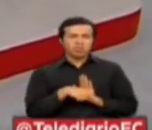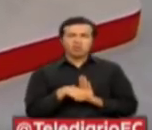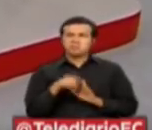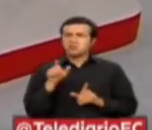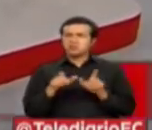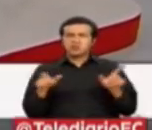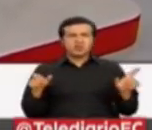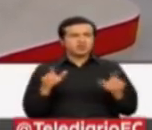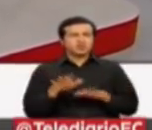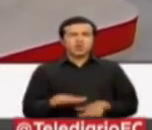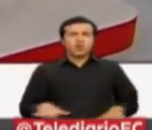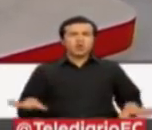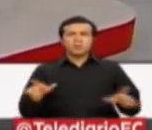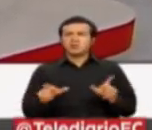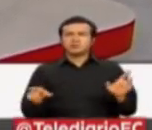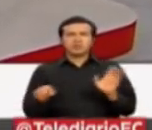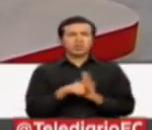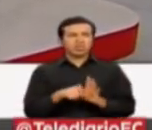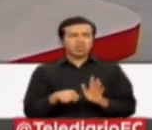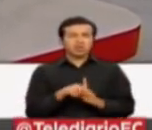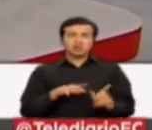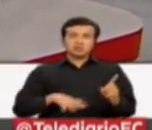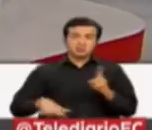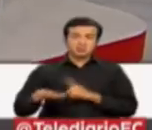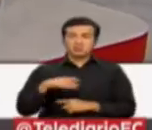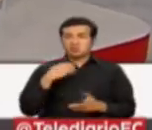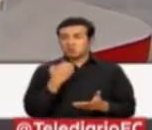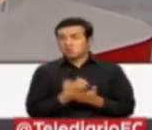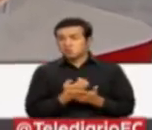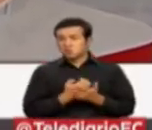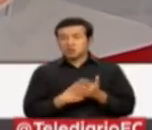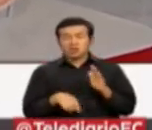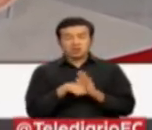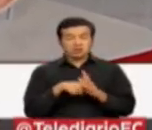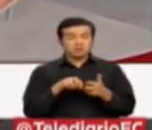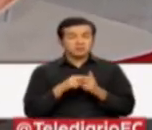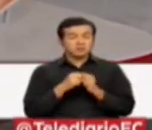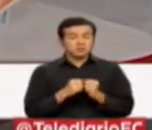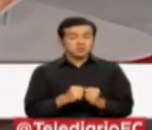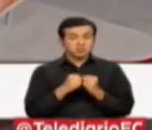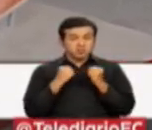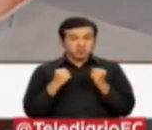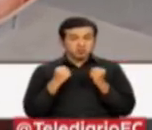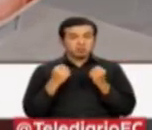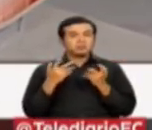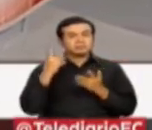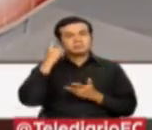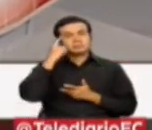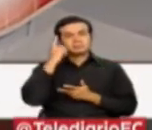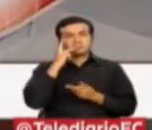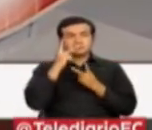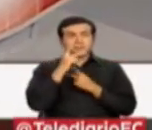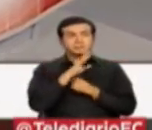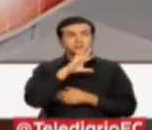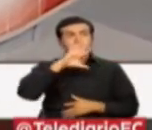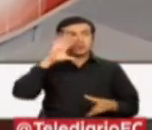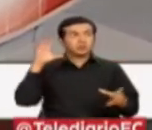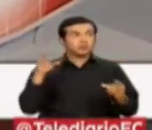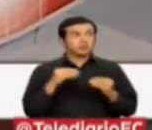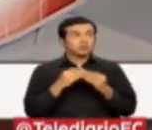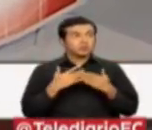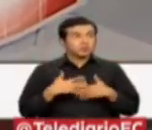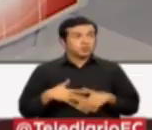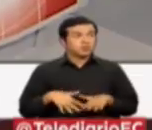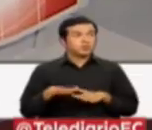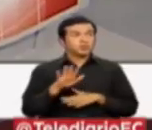de las personas acerca de la situación, las expectativas del país. Sí, yo creo que todos estos indicadores que estamos mirando